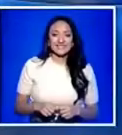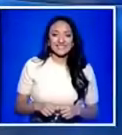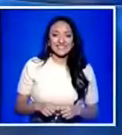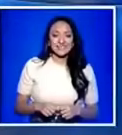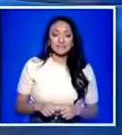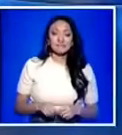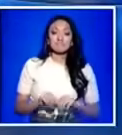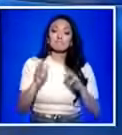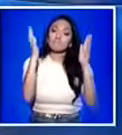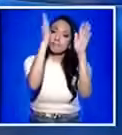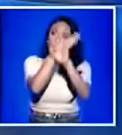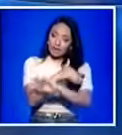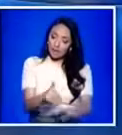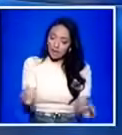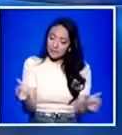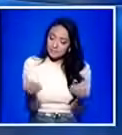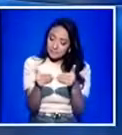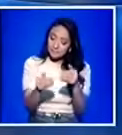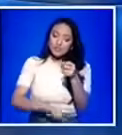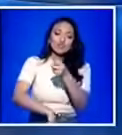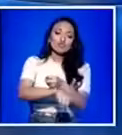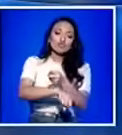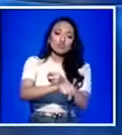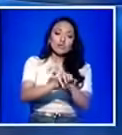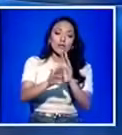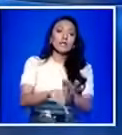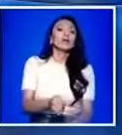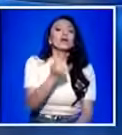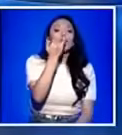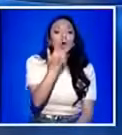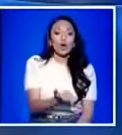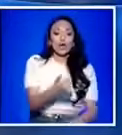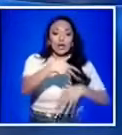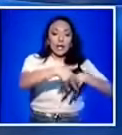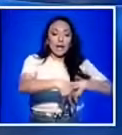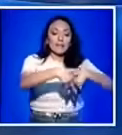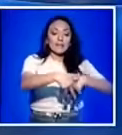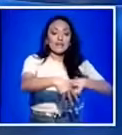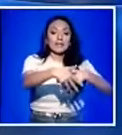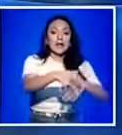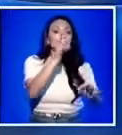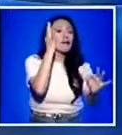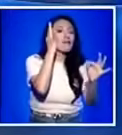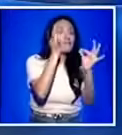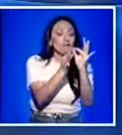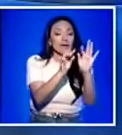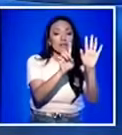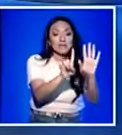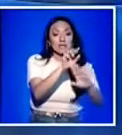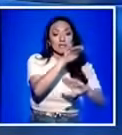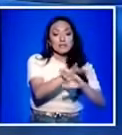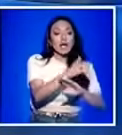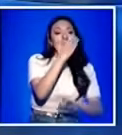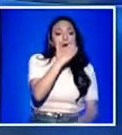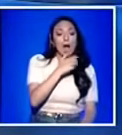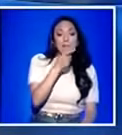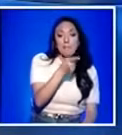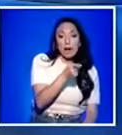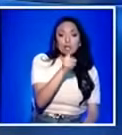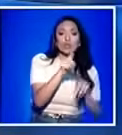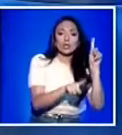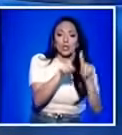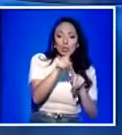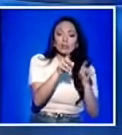Bueno, y así estamos llegando a la parte final de nuestra entrega informativa. Hoy es la Caminata de la Fe, que inicia a las 6 de la tarde en Ambato. Y también hay varios